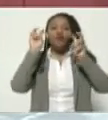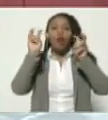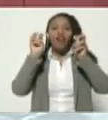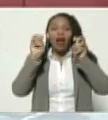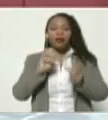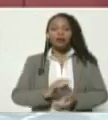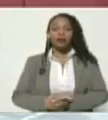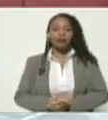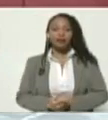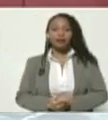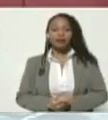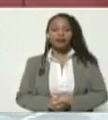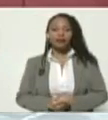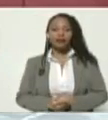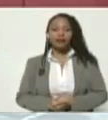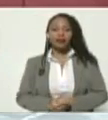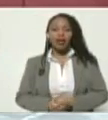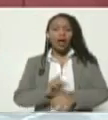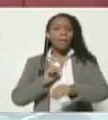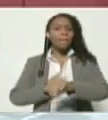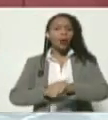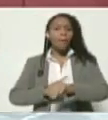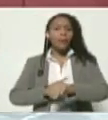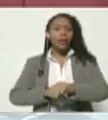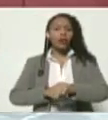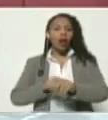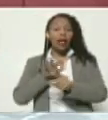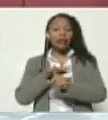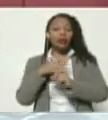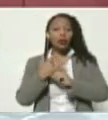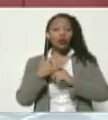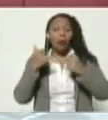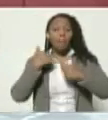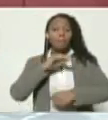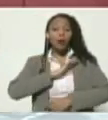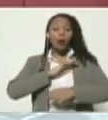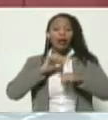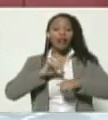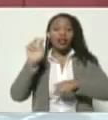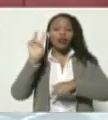creadoras. En un momento de la situación de nuestro país,